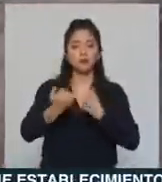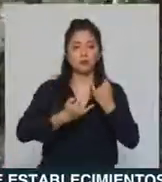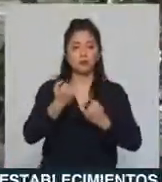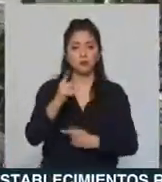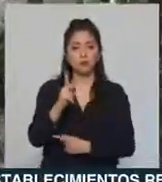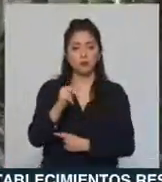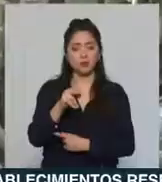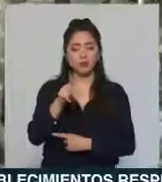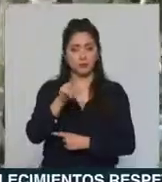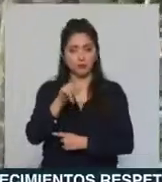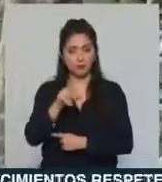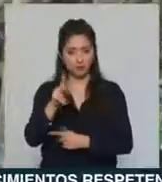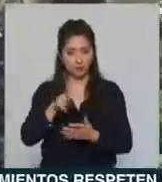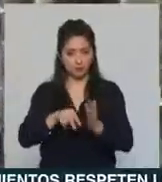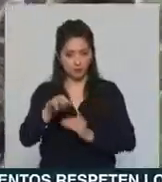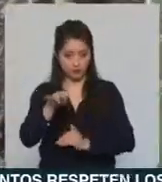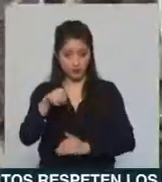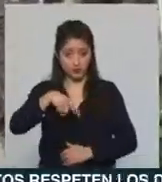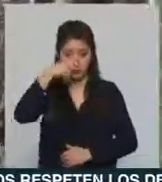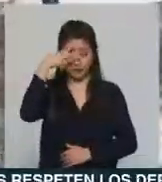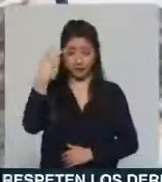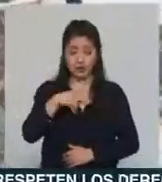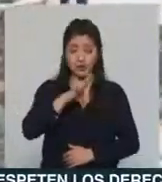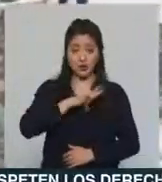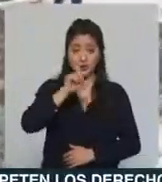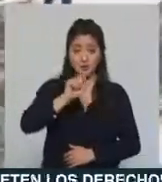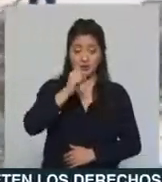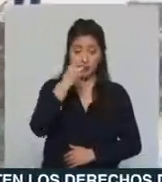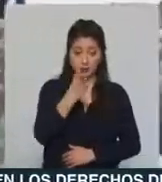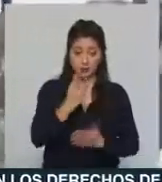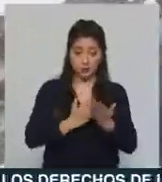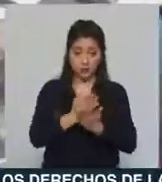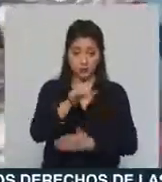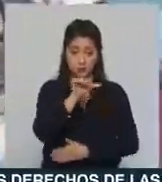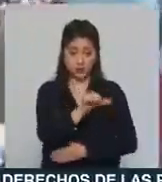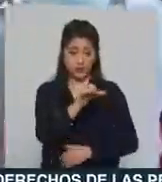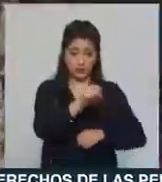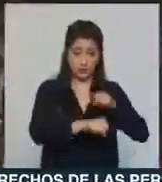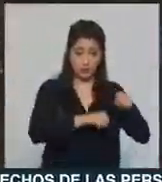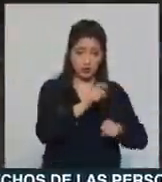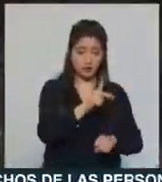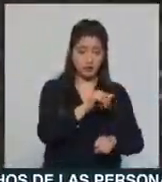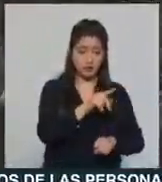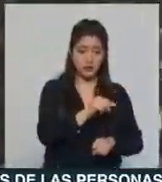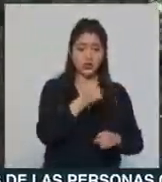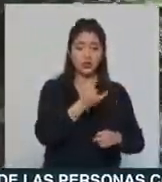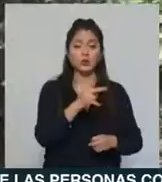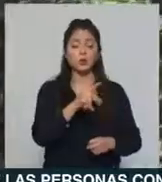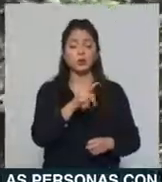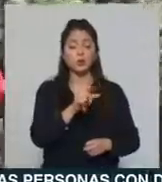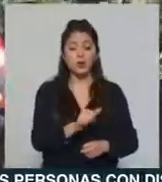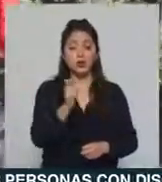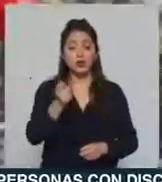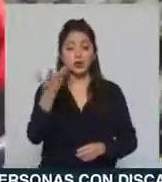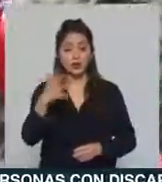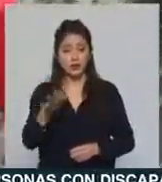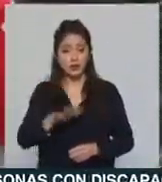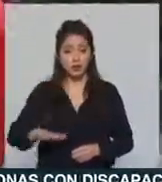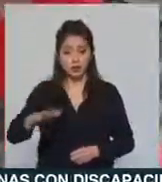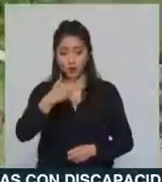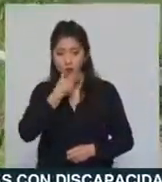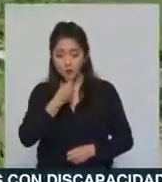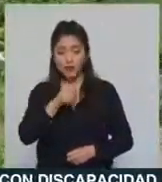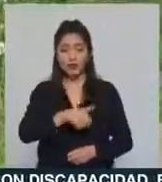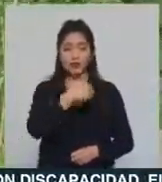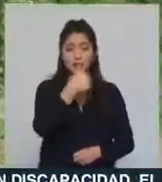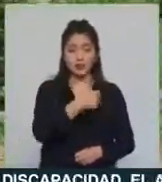2019. México cuenta con 23 pasaportes, de los cuales 16 son para pista y ruta, los cuales a su vez 10 son para el sector masculino y